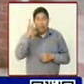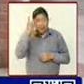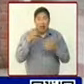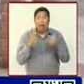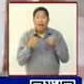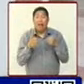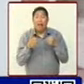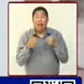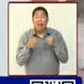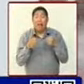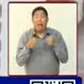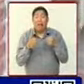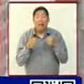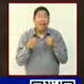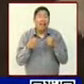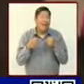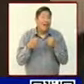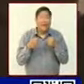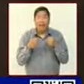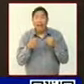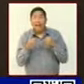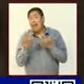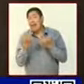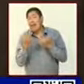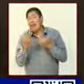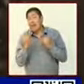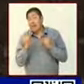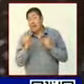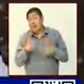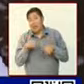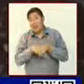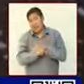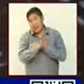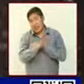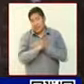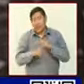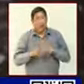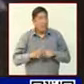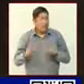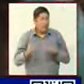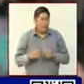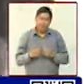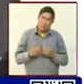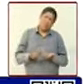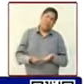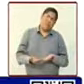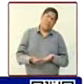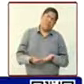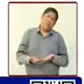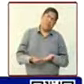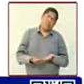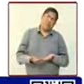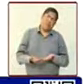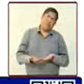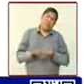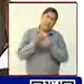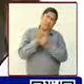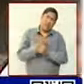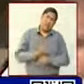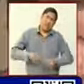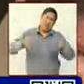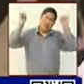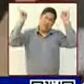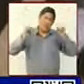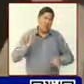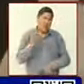así, angustiados, esperando a que el niño pueda ingresar. Pero ¿cómo generamos una